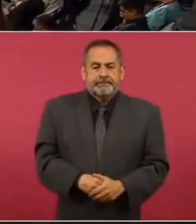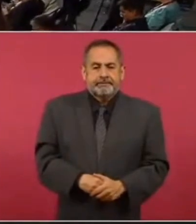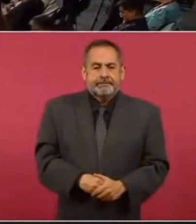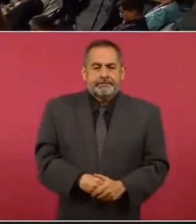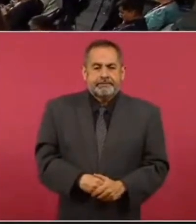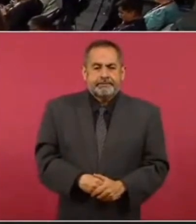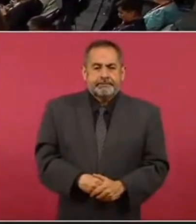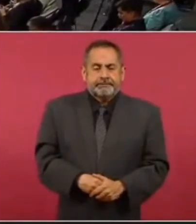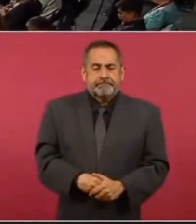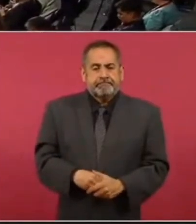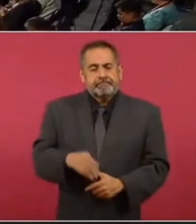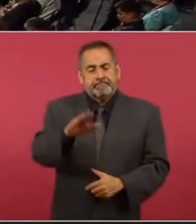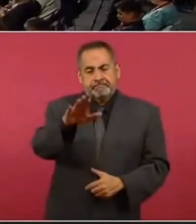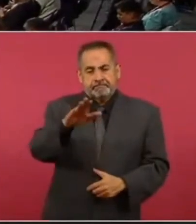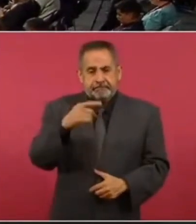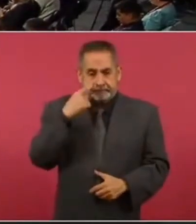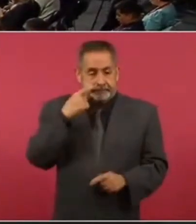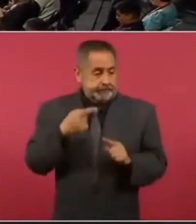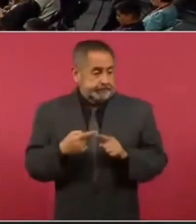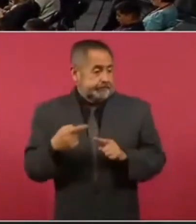durante el periodo neoliberal